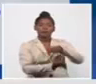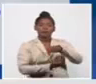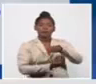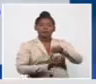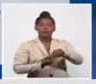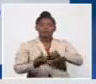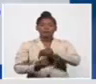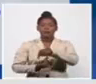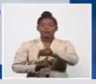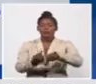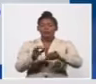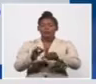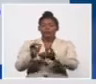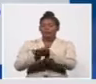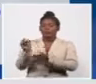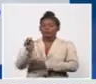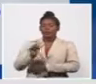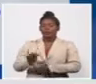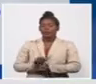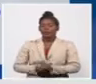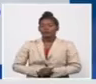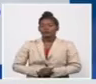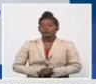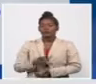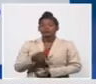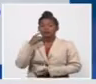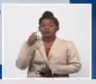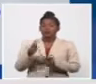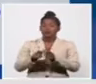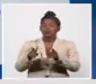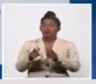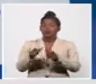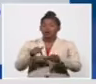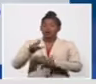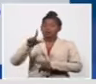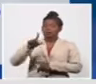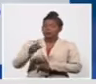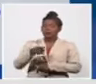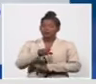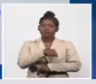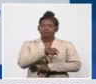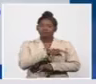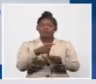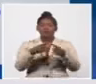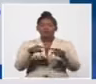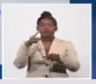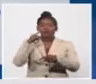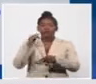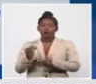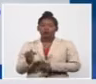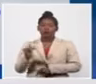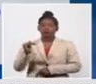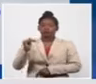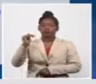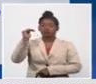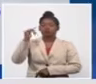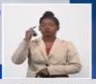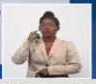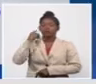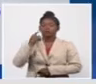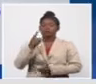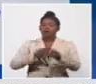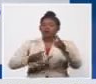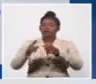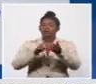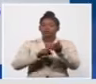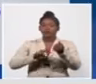de casos, menor que días anteriores, pero de todas formas una cifra elevada. Algunas provincias